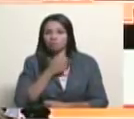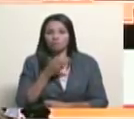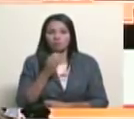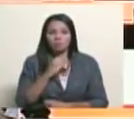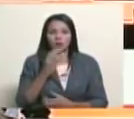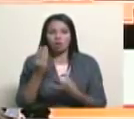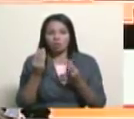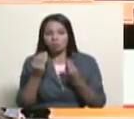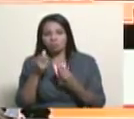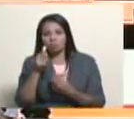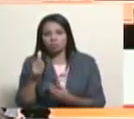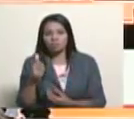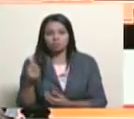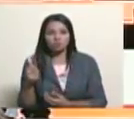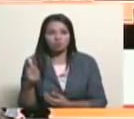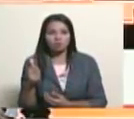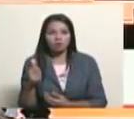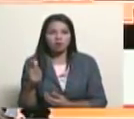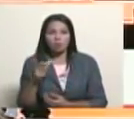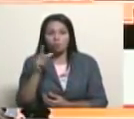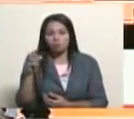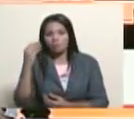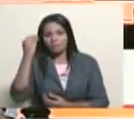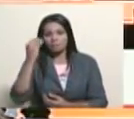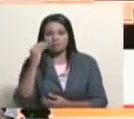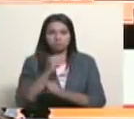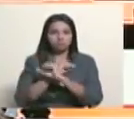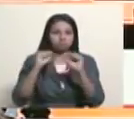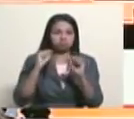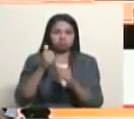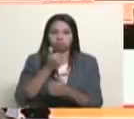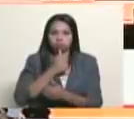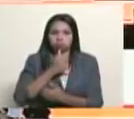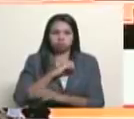muchos pudieron haber pensado era imposible soportar.